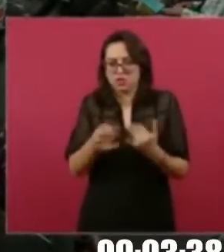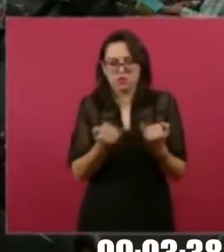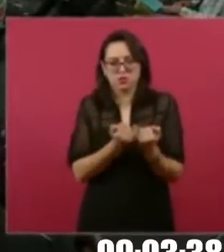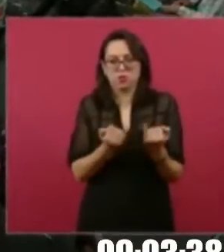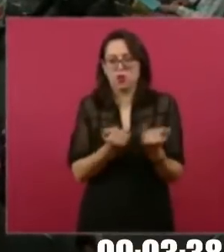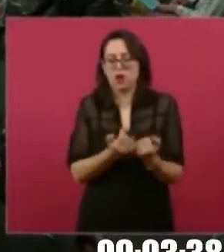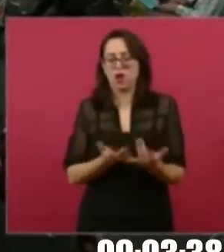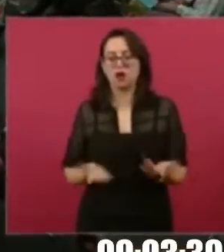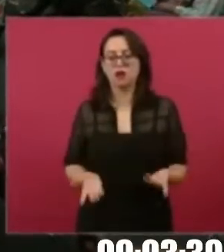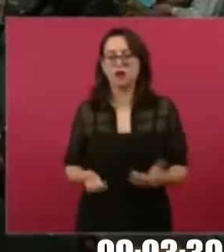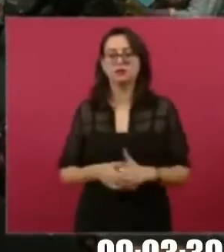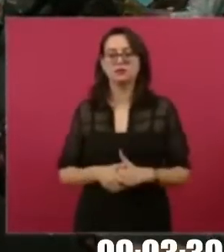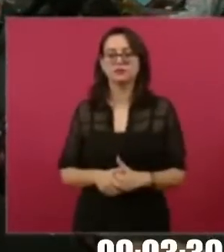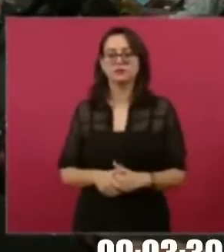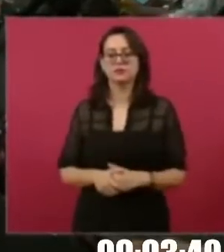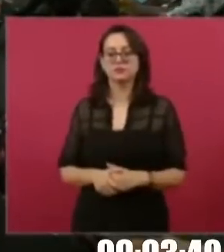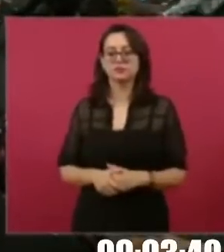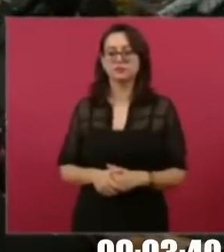derecho